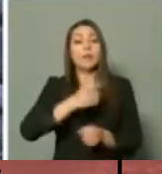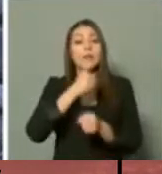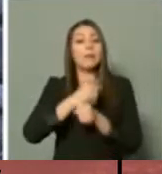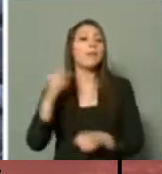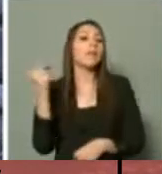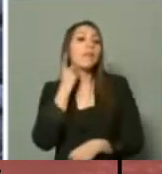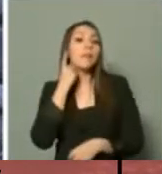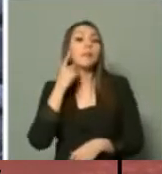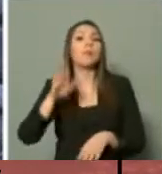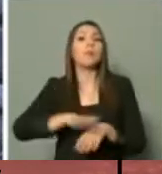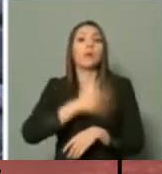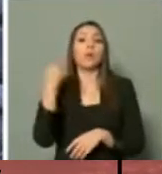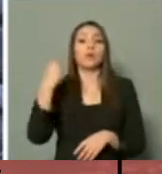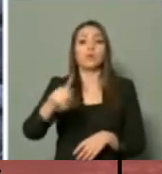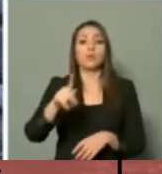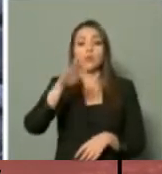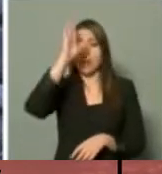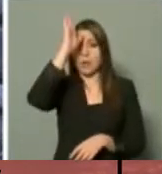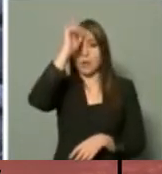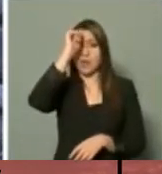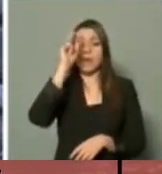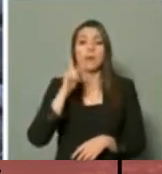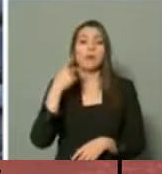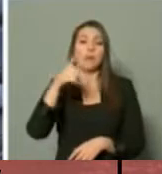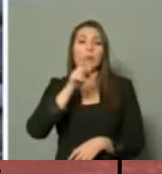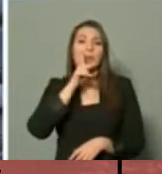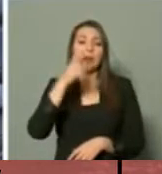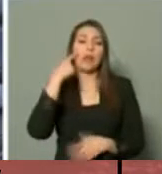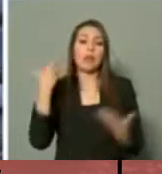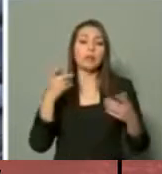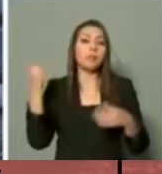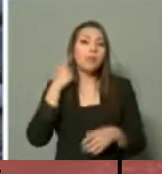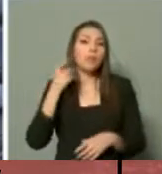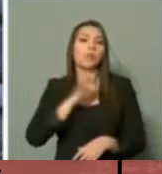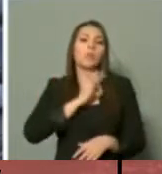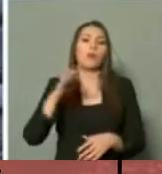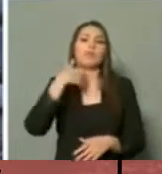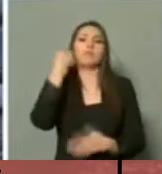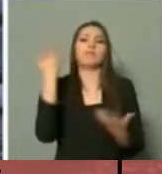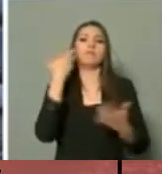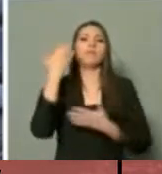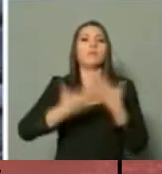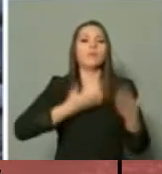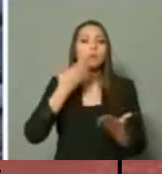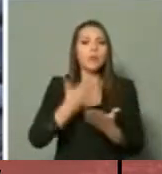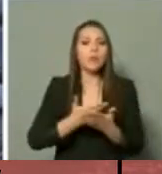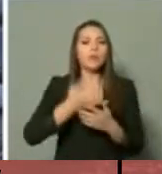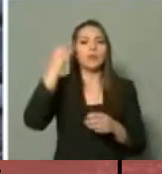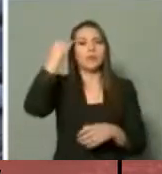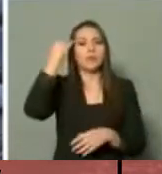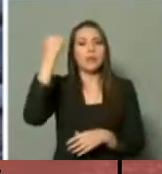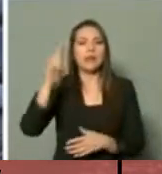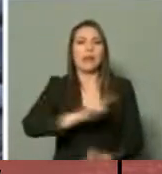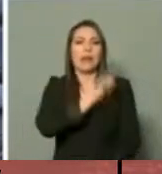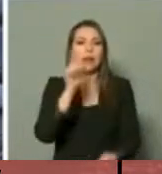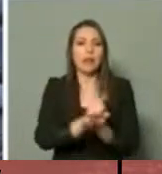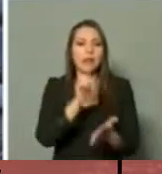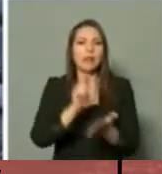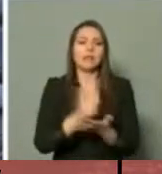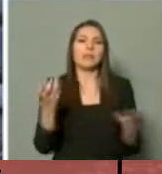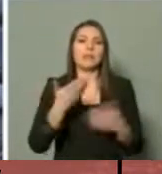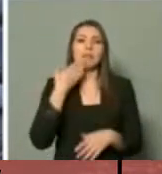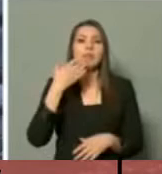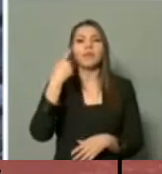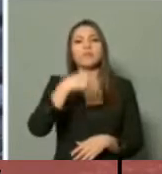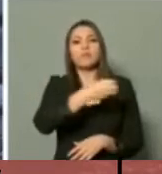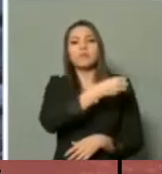principios éticos que dirigen la política y mi vida pueden concretarse en iniciativas, acciones y leyes, con eficacia y eficiencia, logrando